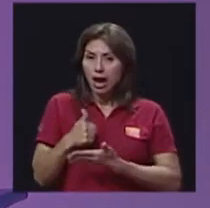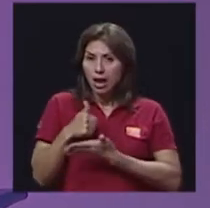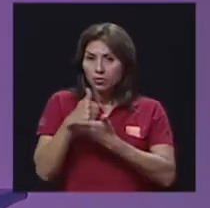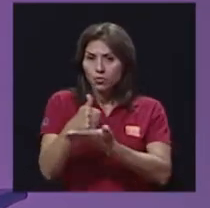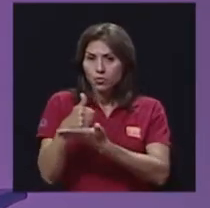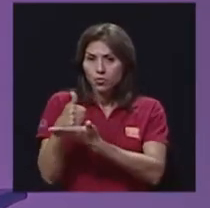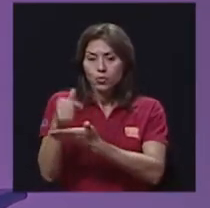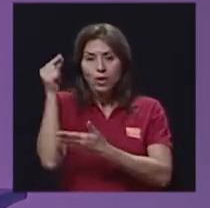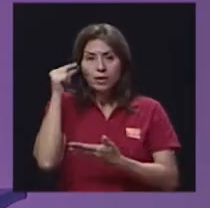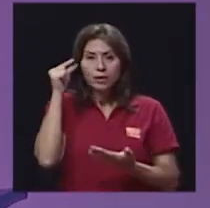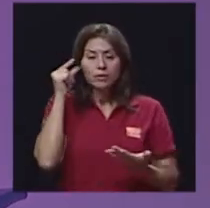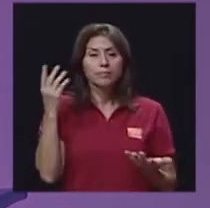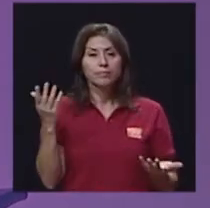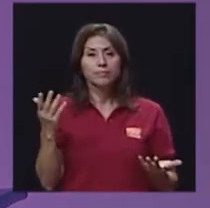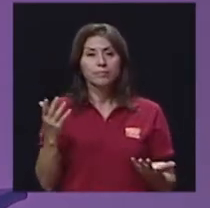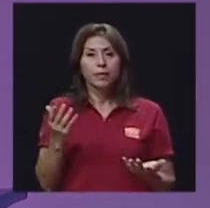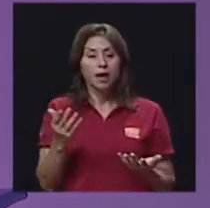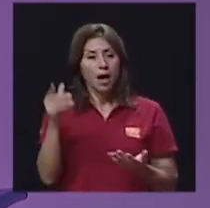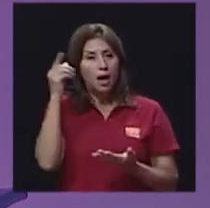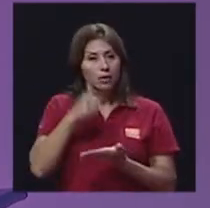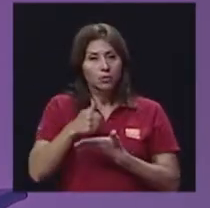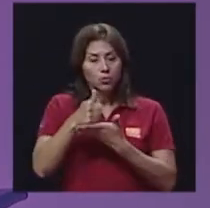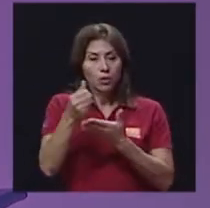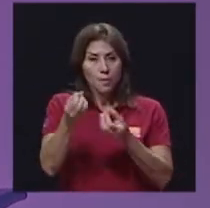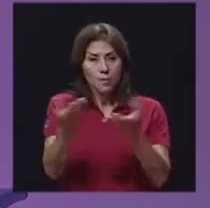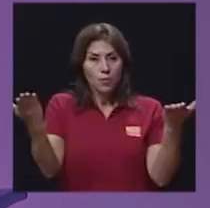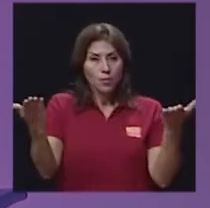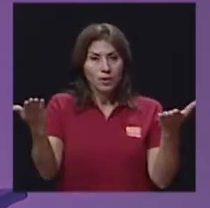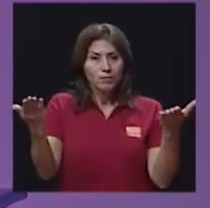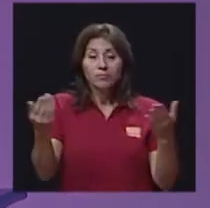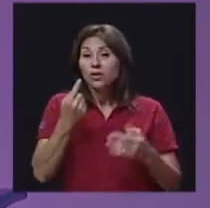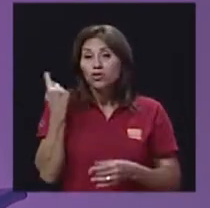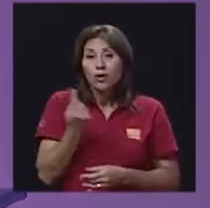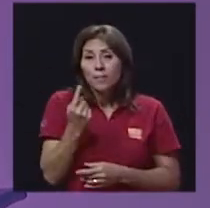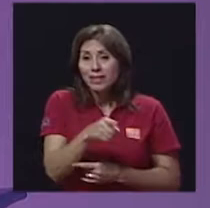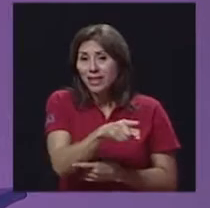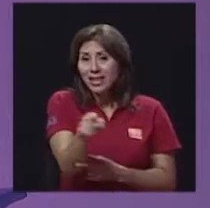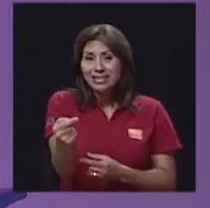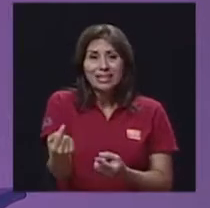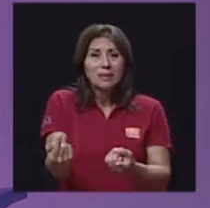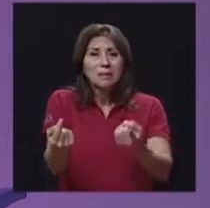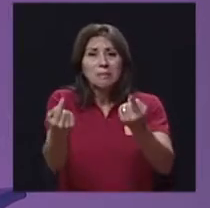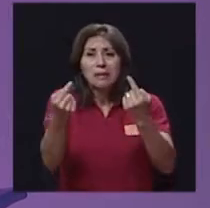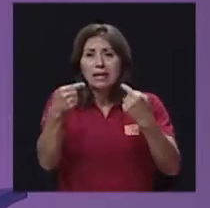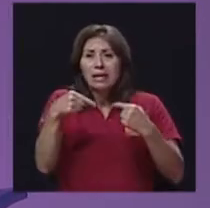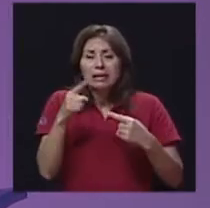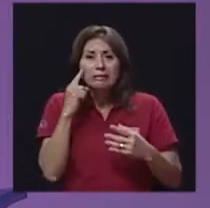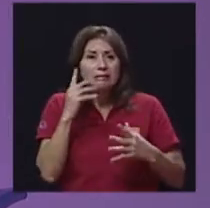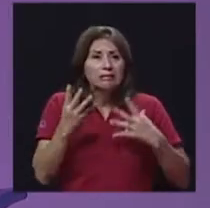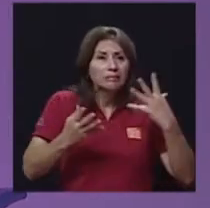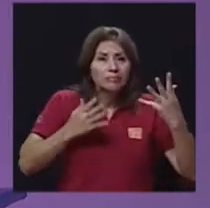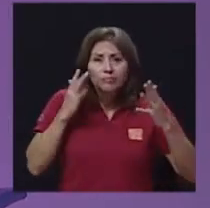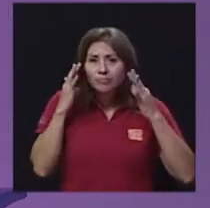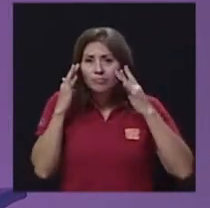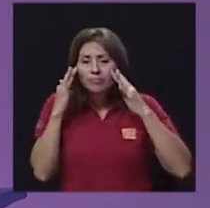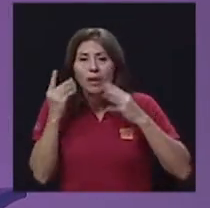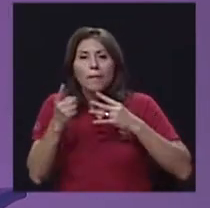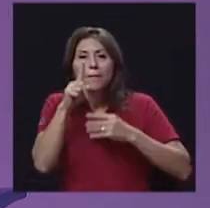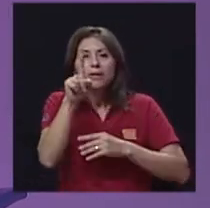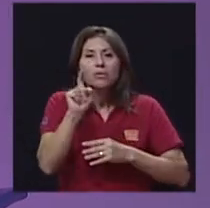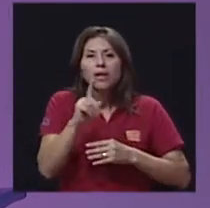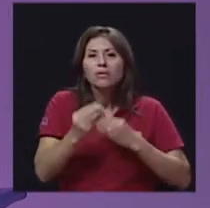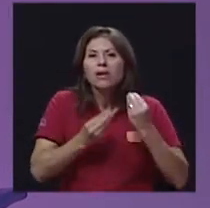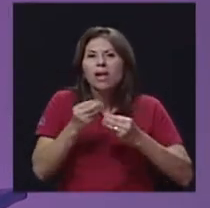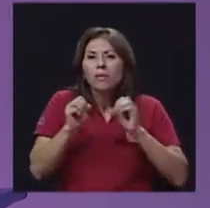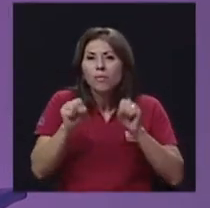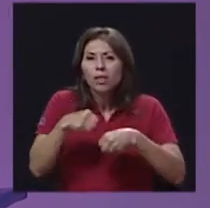ese sentido, ¿verdad? Y solo llegan desesperadas. Preguntando qué es lo que pueden hacer, qué